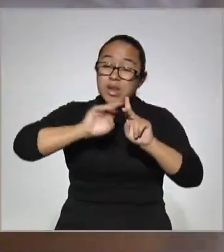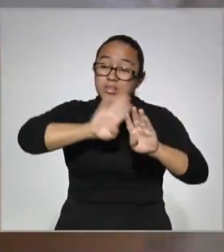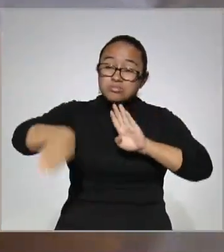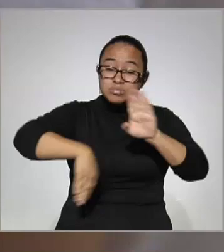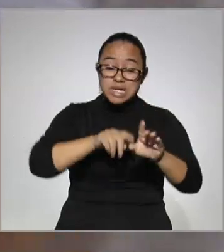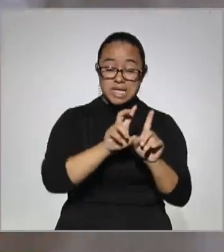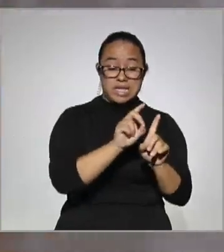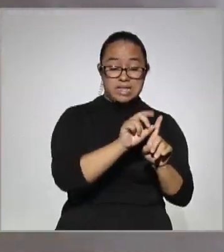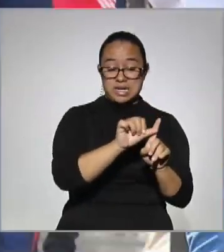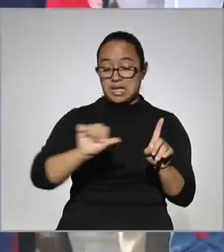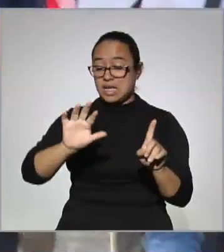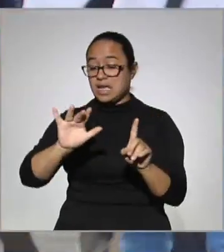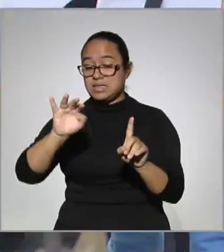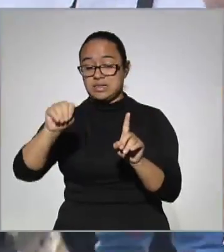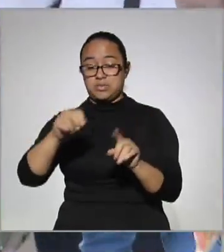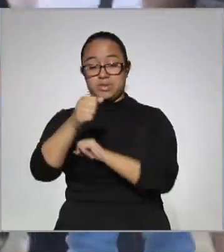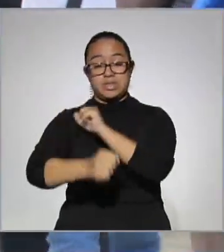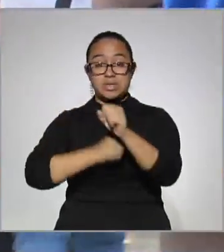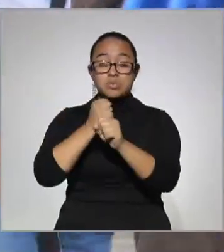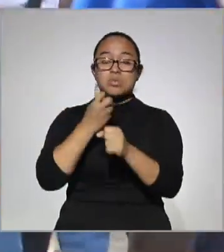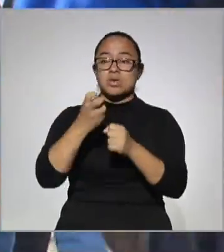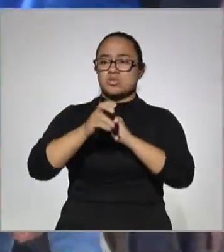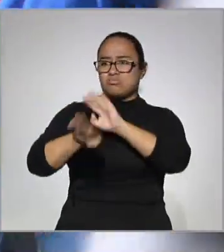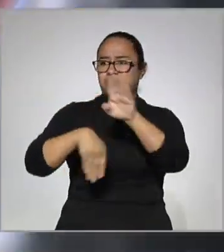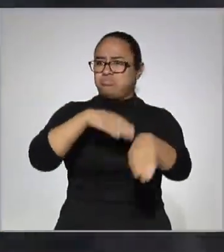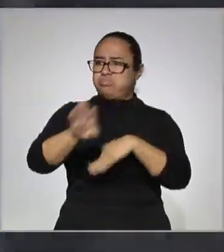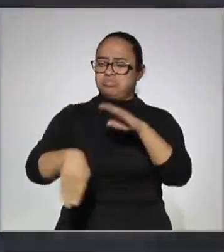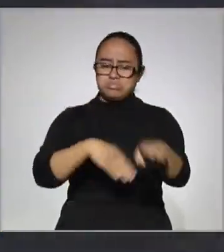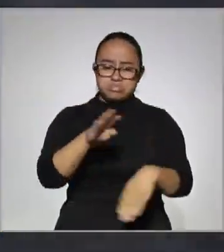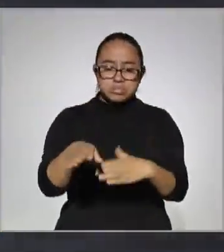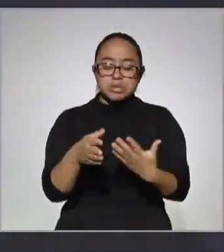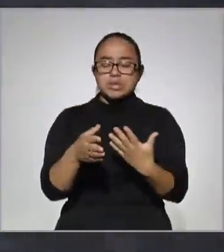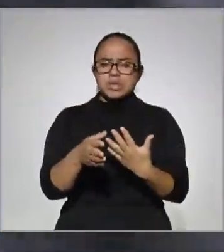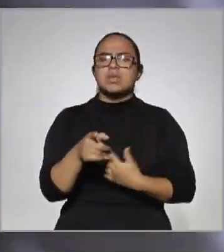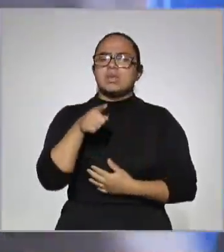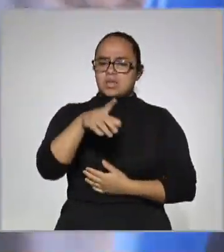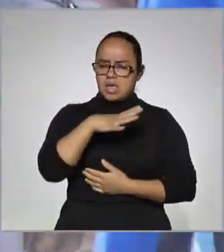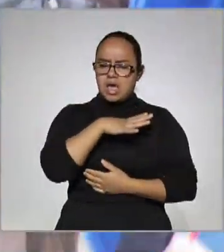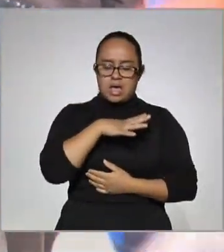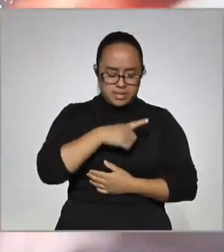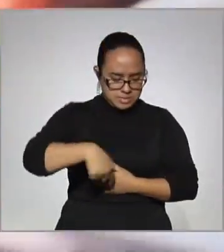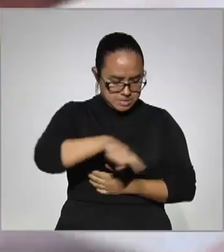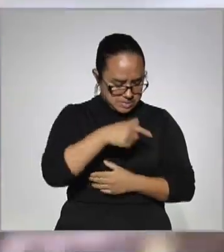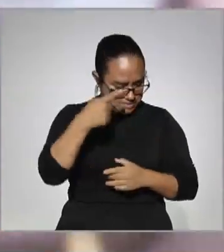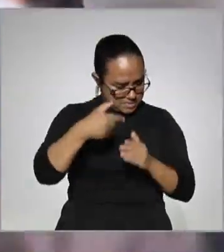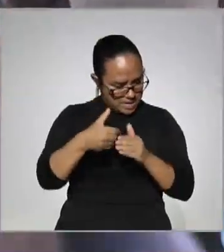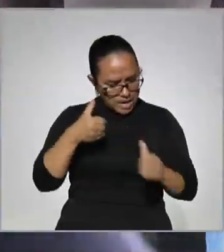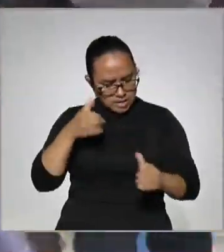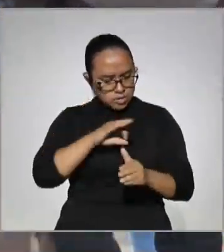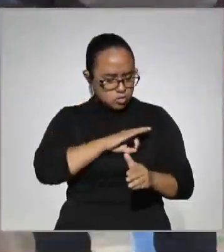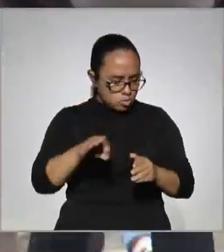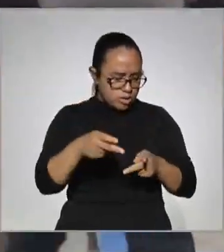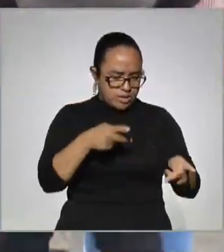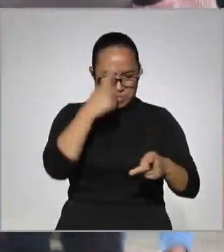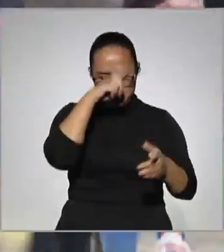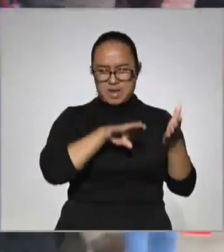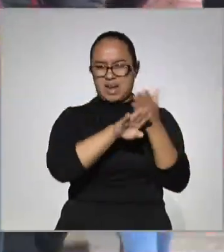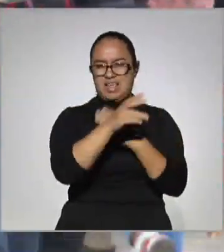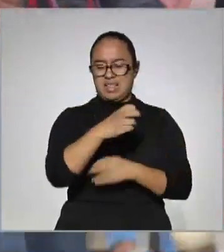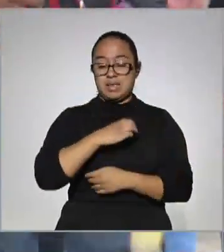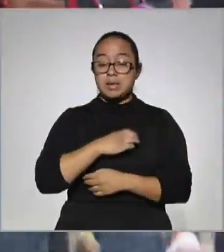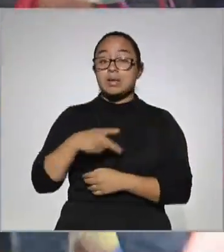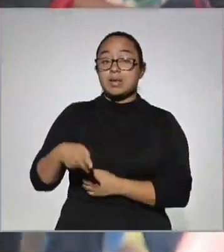a 59 años de edad, a pesar de que se dispone de estrategias de prevención eficaces de acuerdo